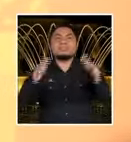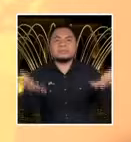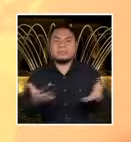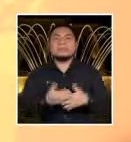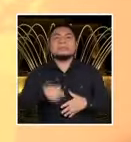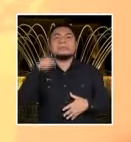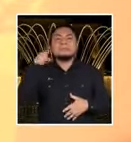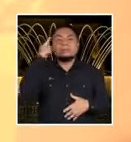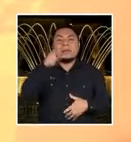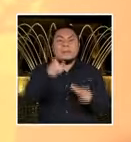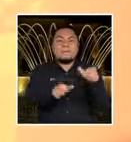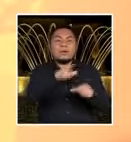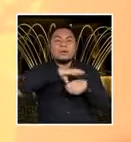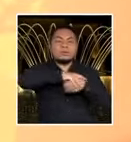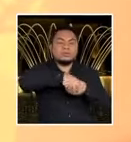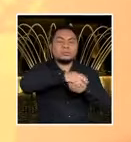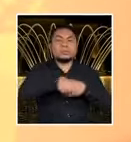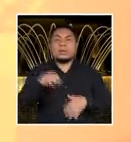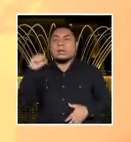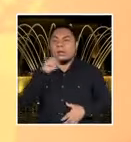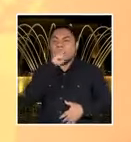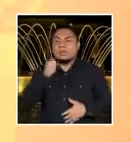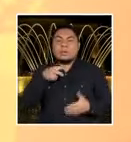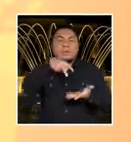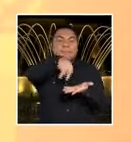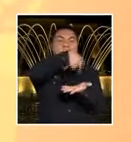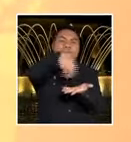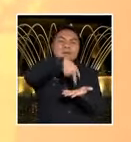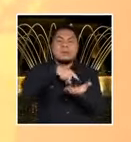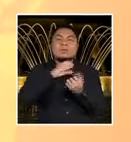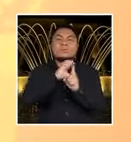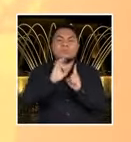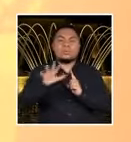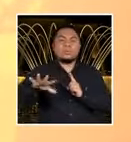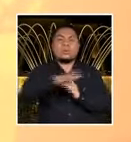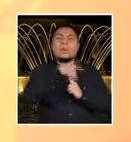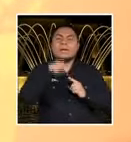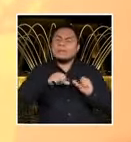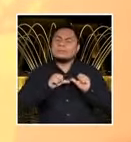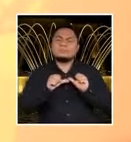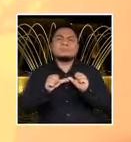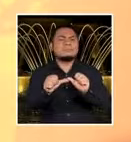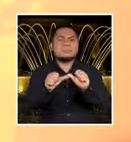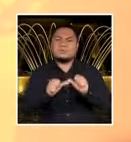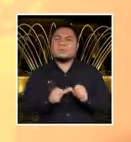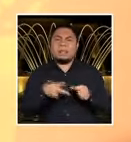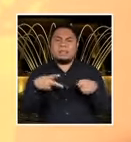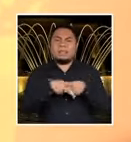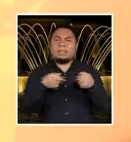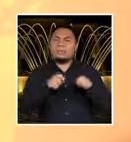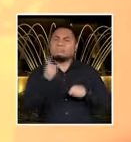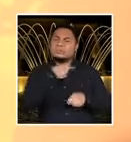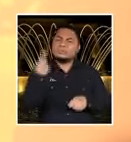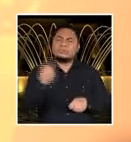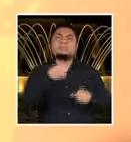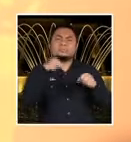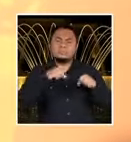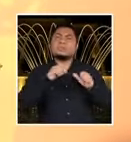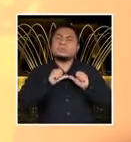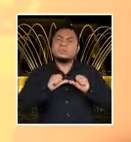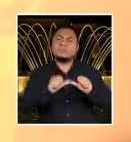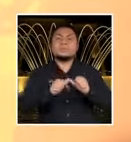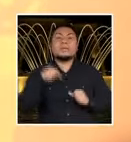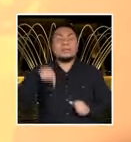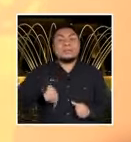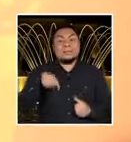los artesanos, los músicos, los danzantes han mantenido viva la cultura. Nosotros hemos estado viajando en